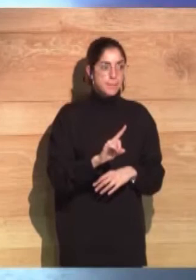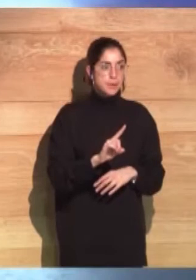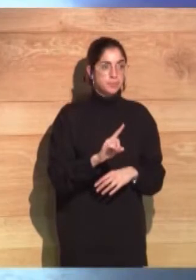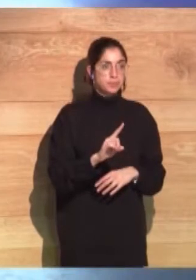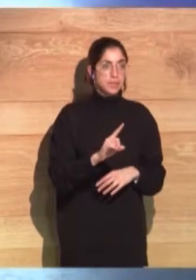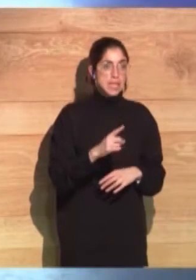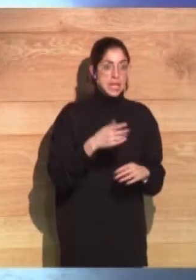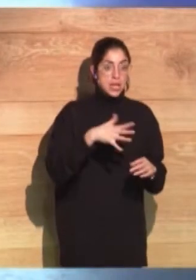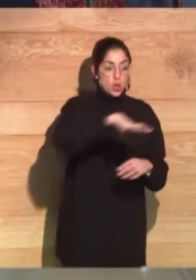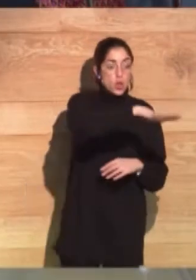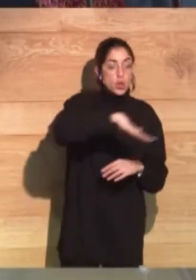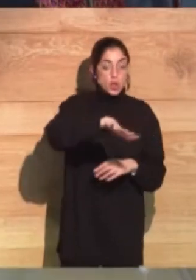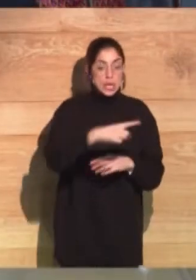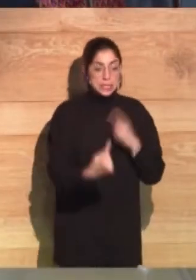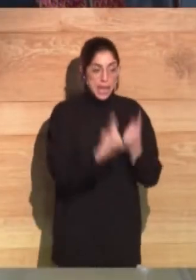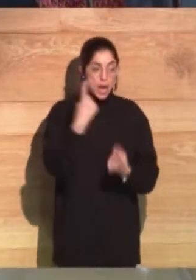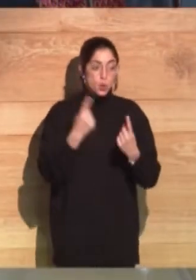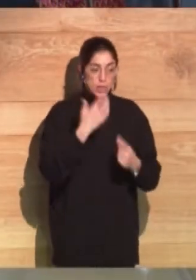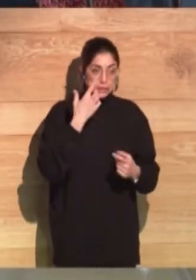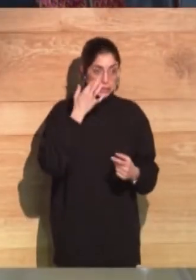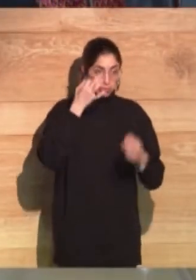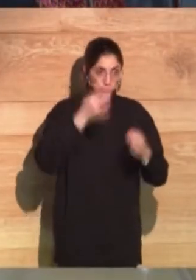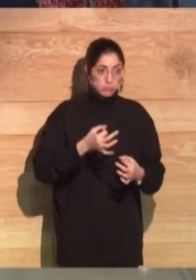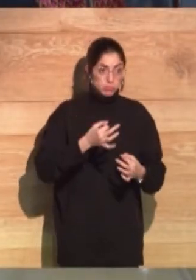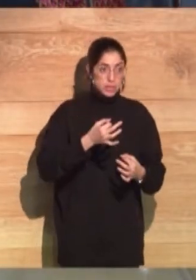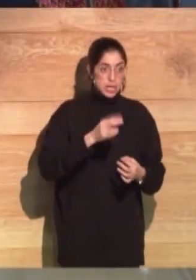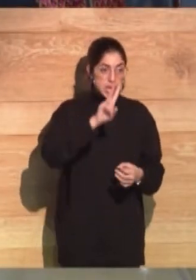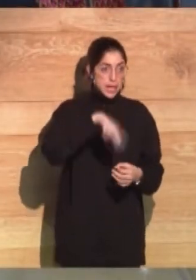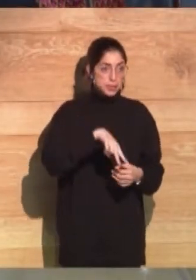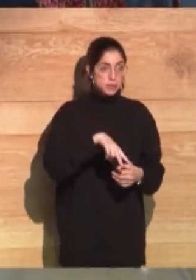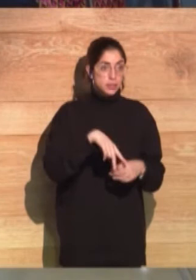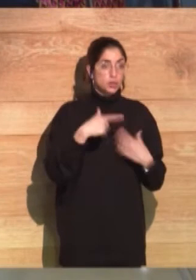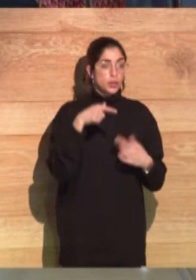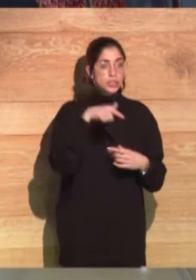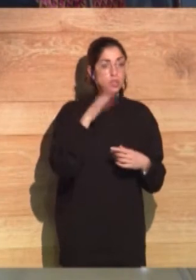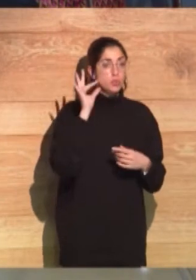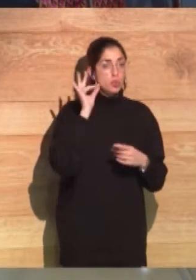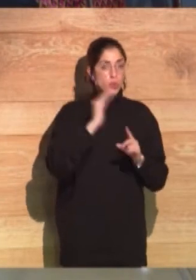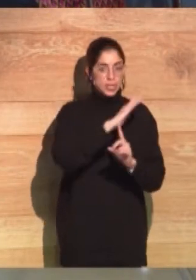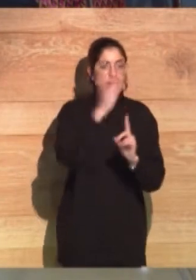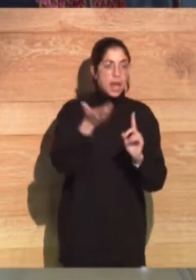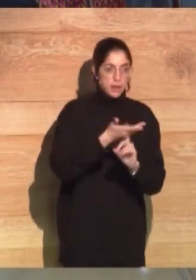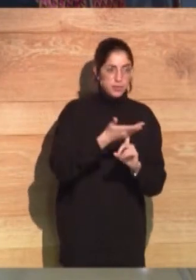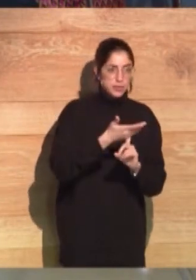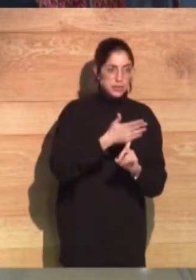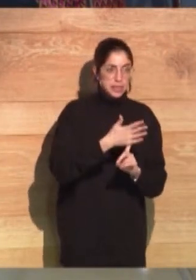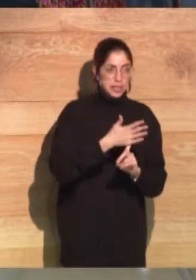algunos lugares es así. Y esto también tiene un impacto sobre las mujeres, porque